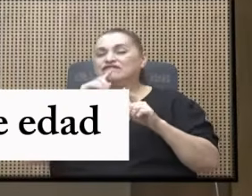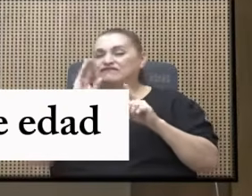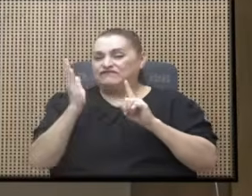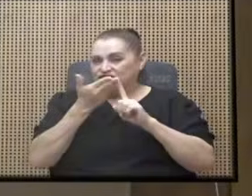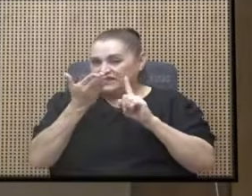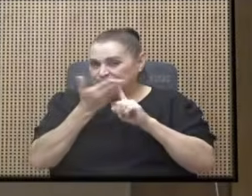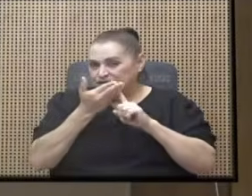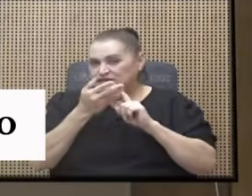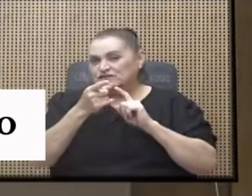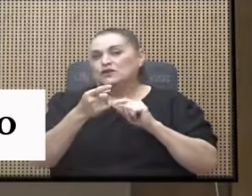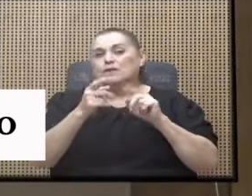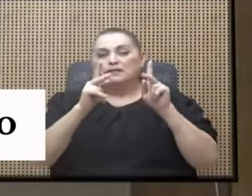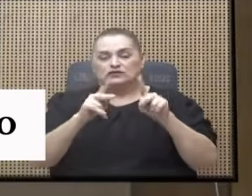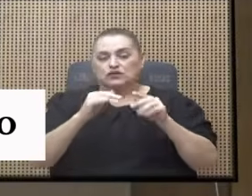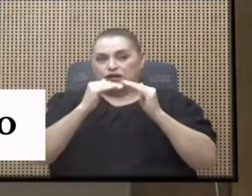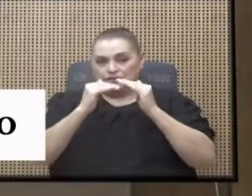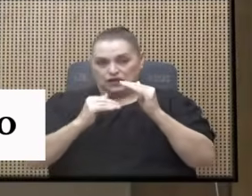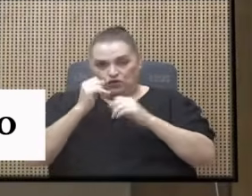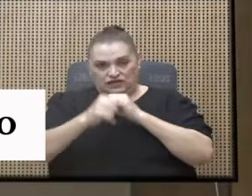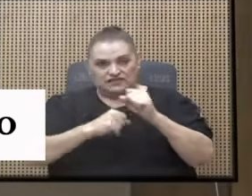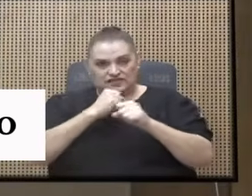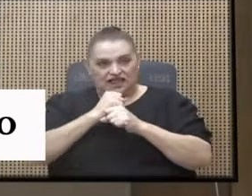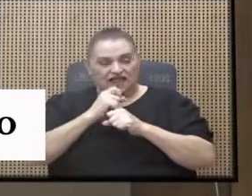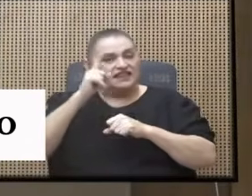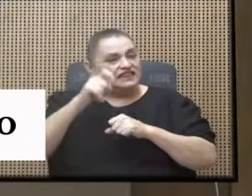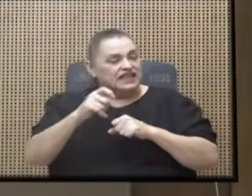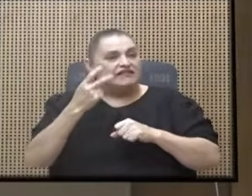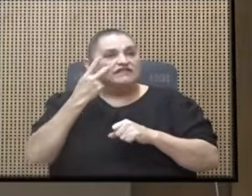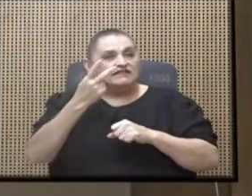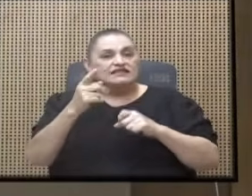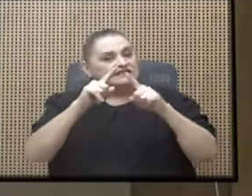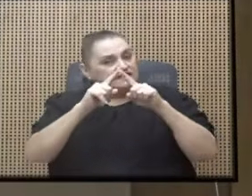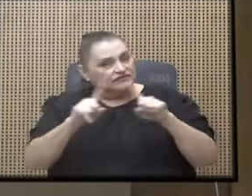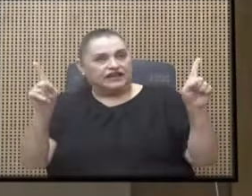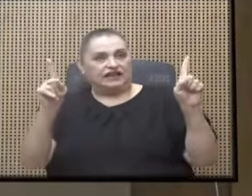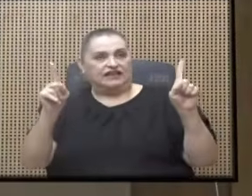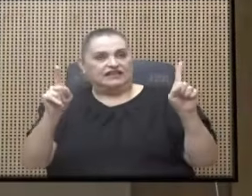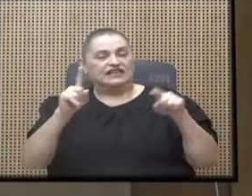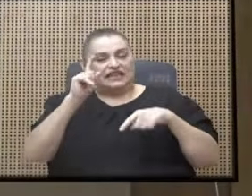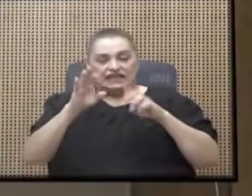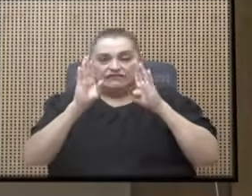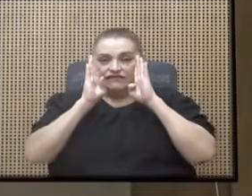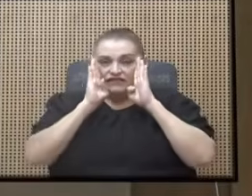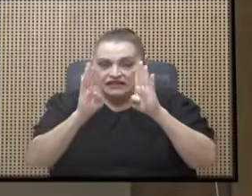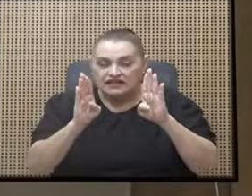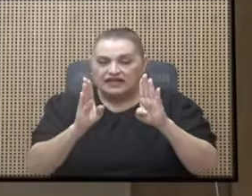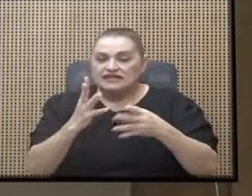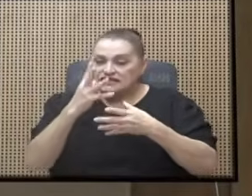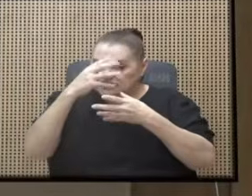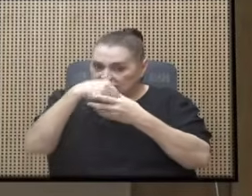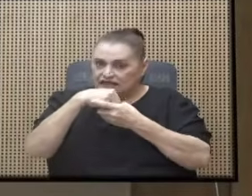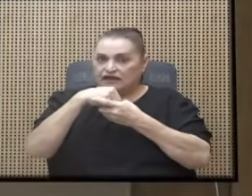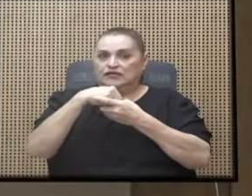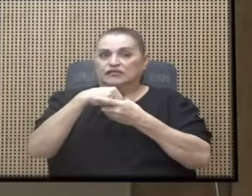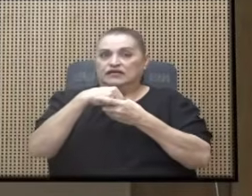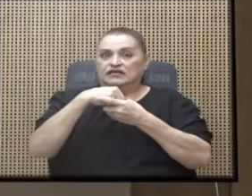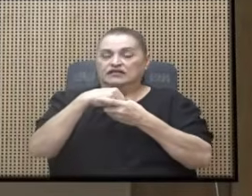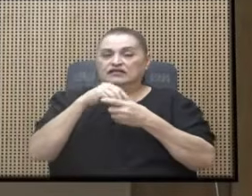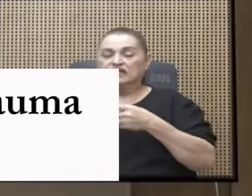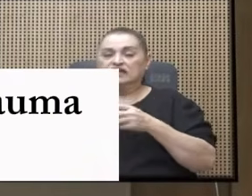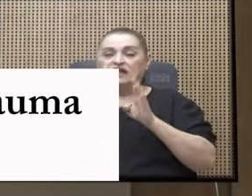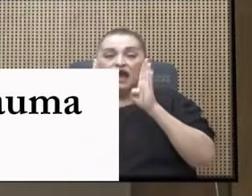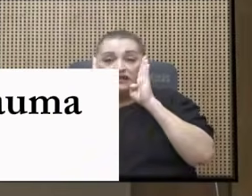menores de edad. Tiene que darse un abordaje distinto, un abordaje integral, un abordaje que tome en